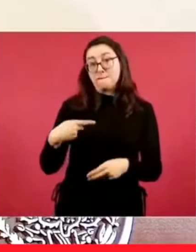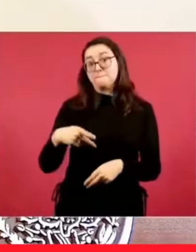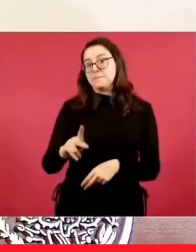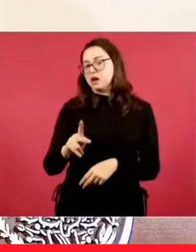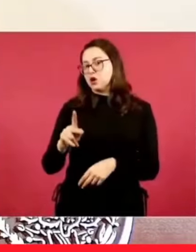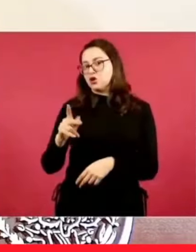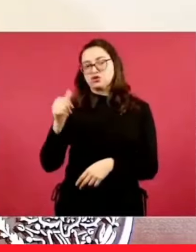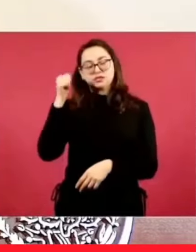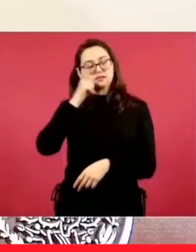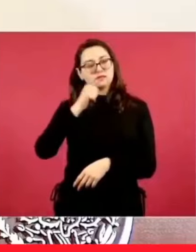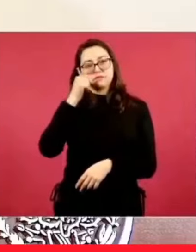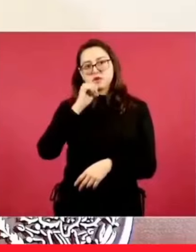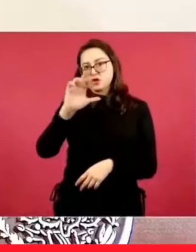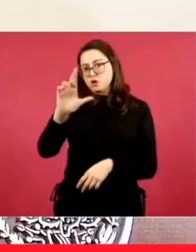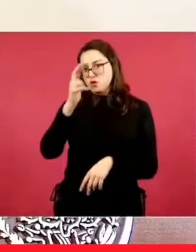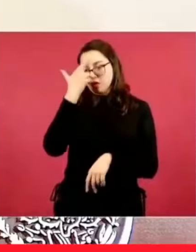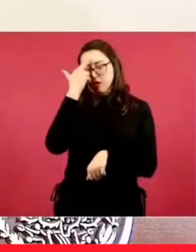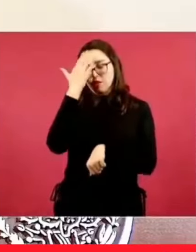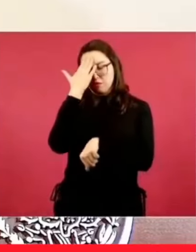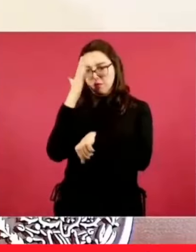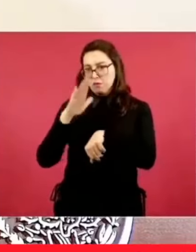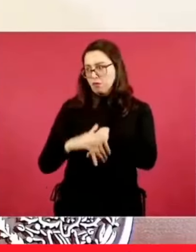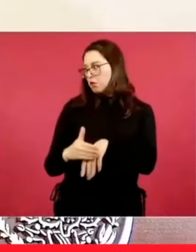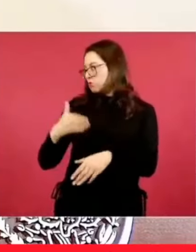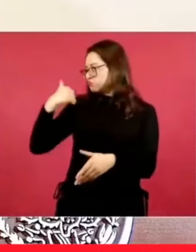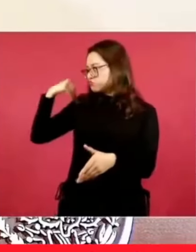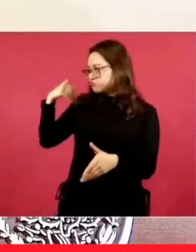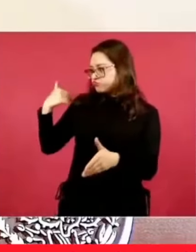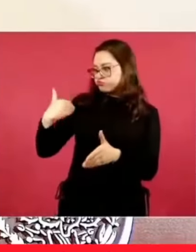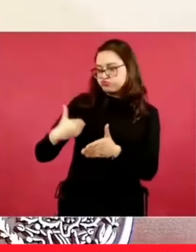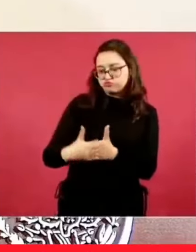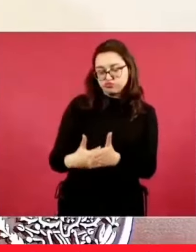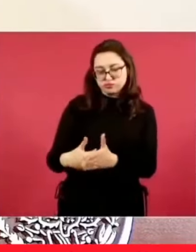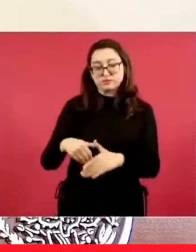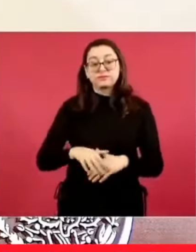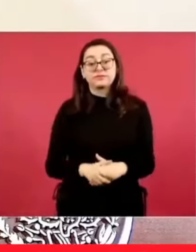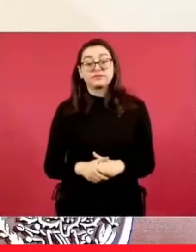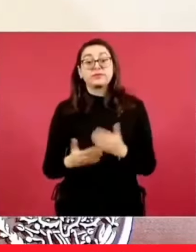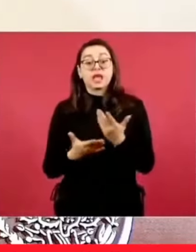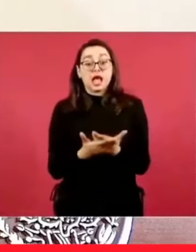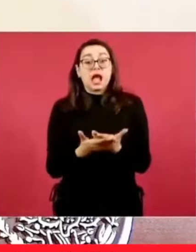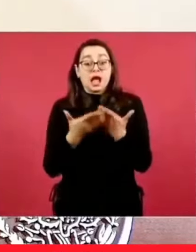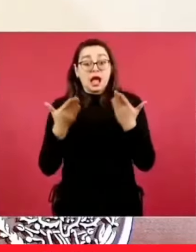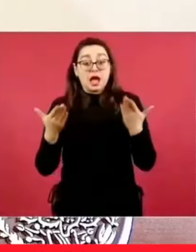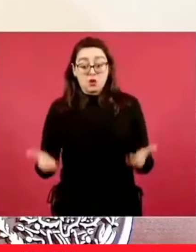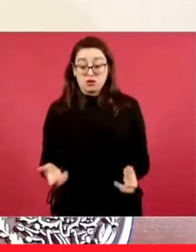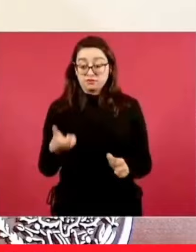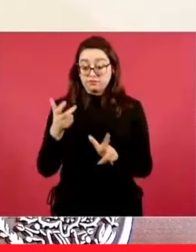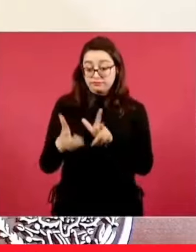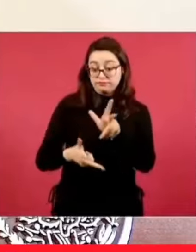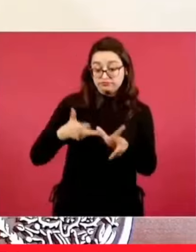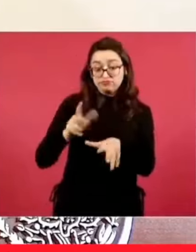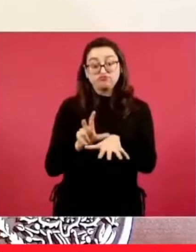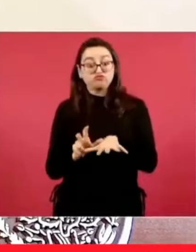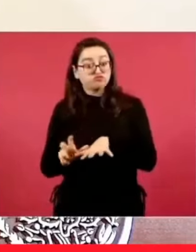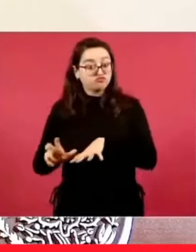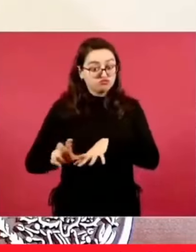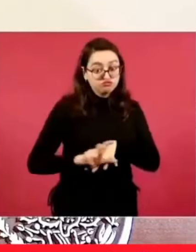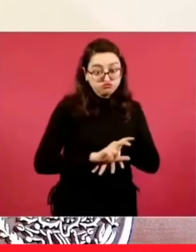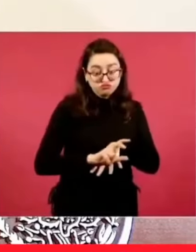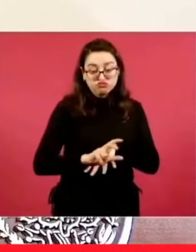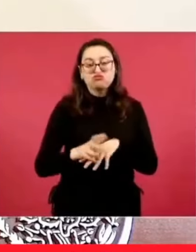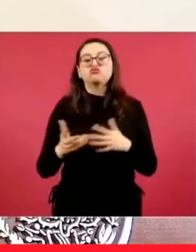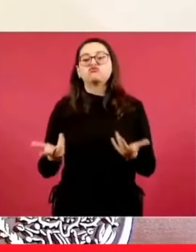Integral Tren Maya, ustedes saben, tenemos dos pilares que sustentan este gran trabajo arqueológico y antropológico.